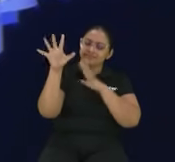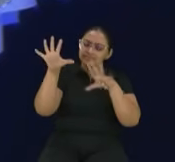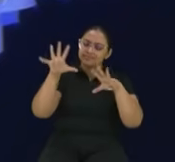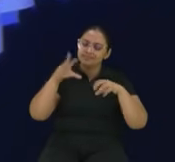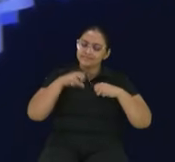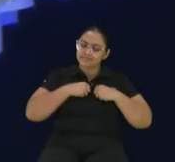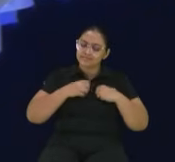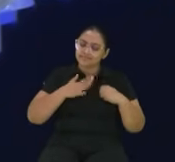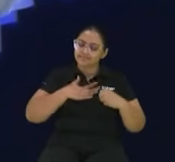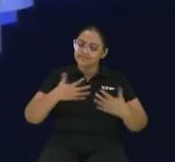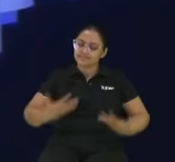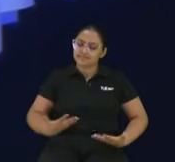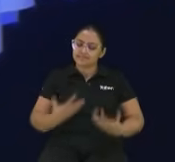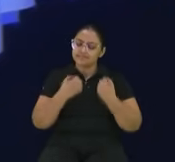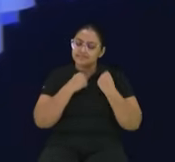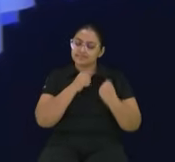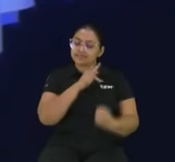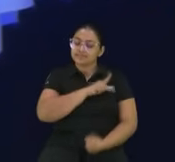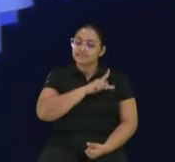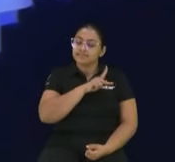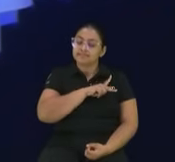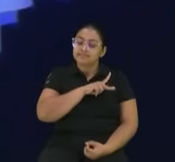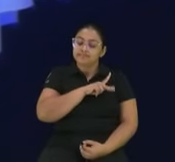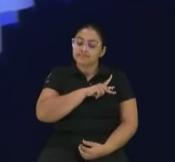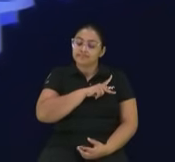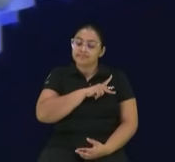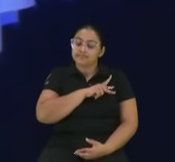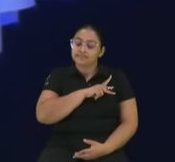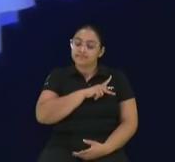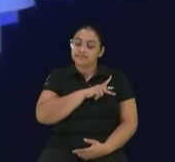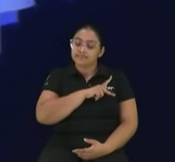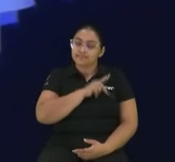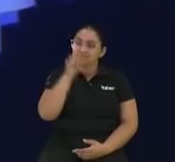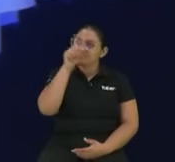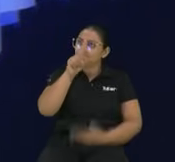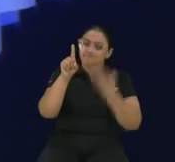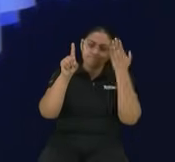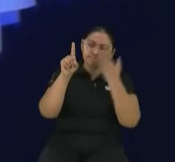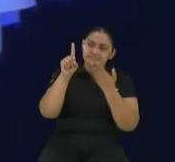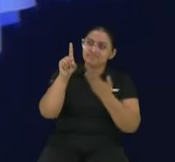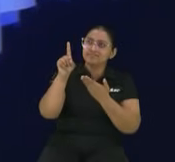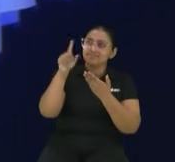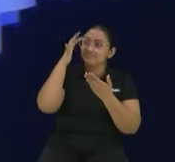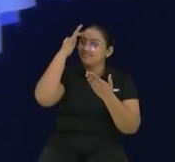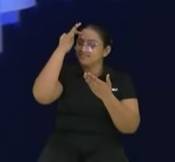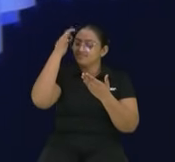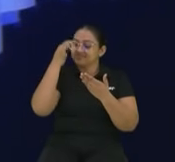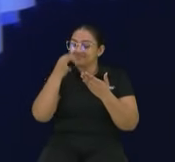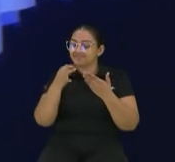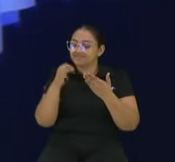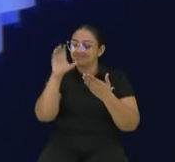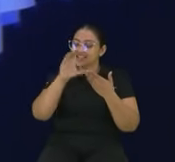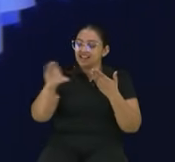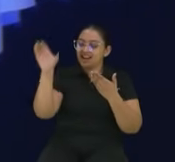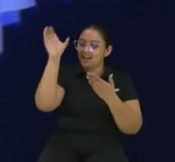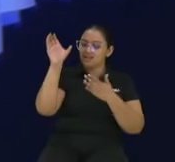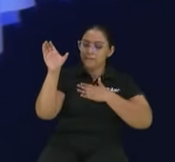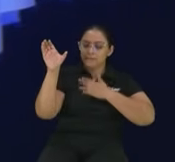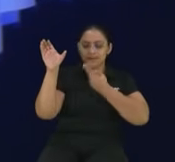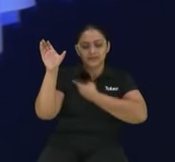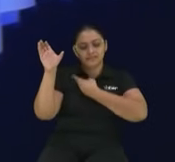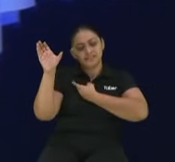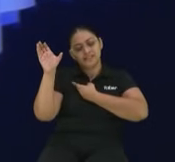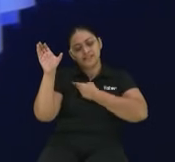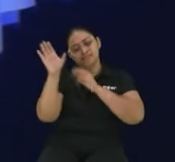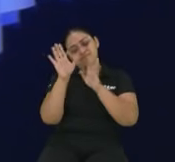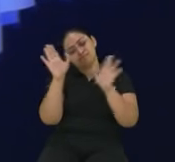como mi único y suficiente salvador personal yo creo que tú eres Dios que moriste en la cruz por mis pecados y resucitaste